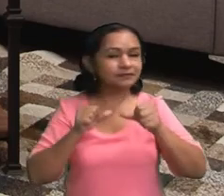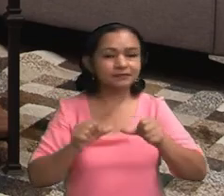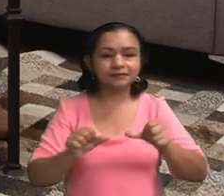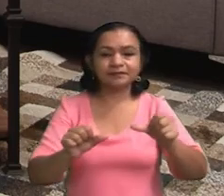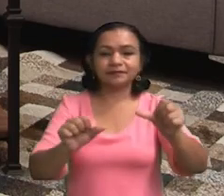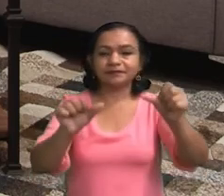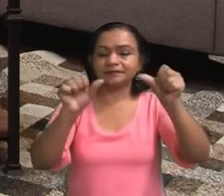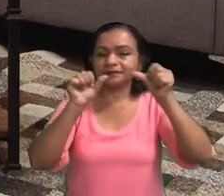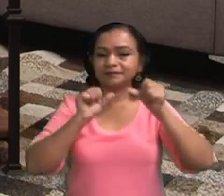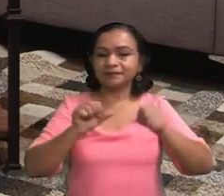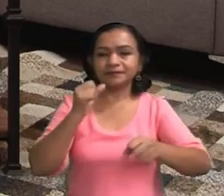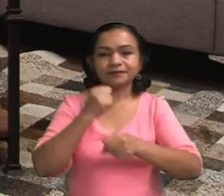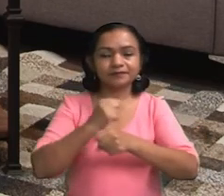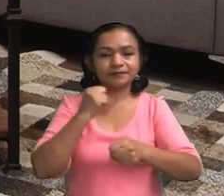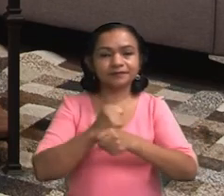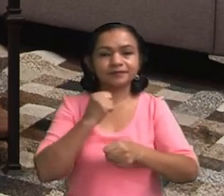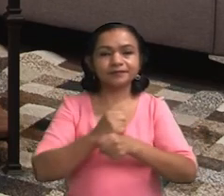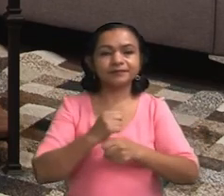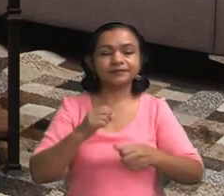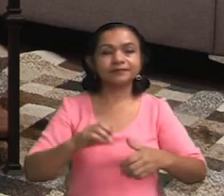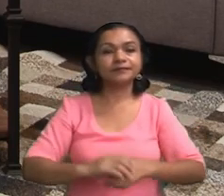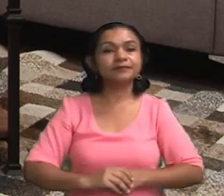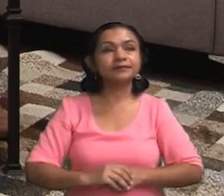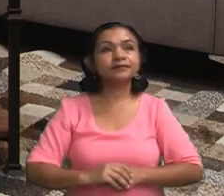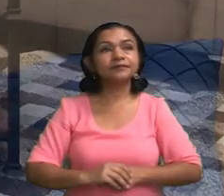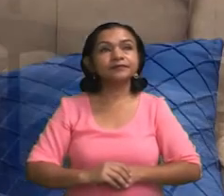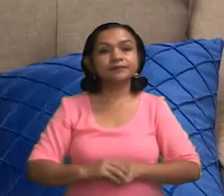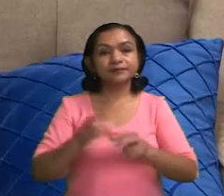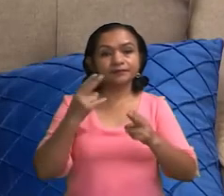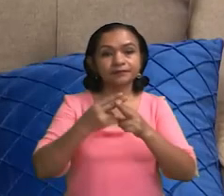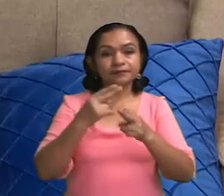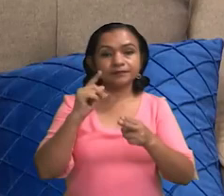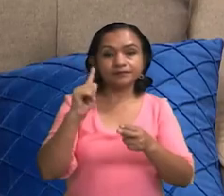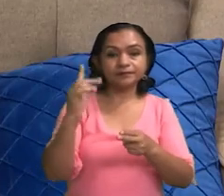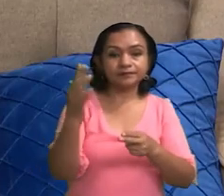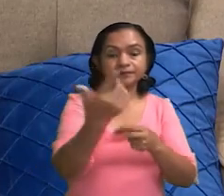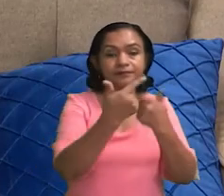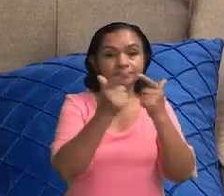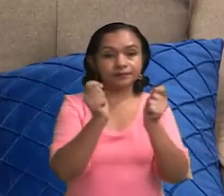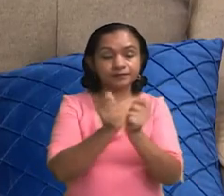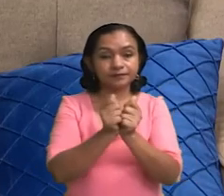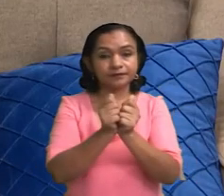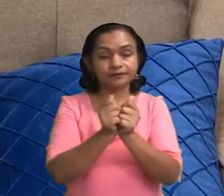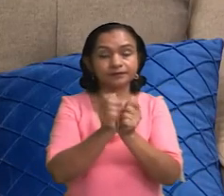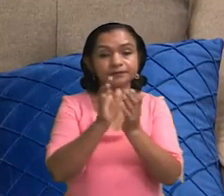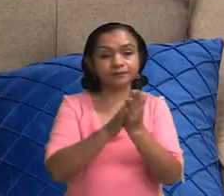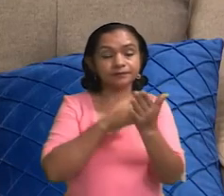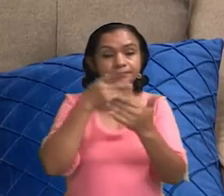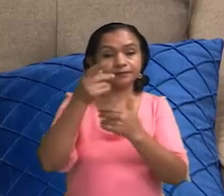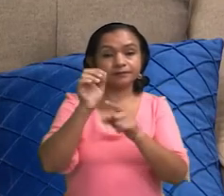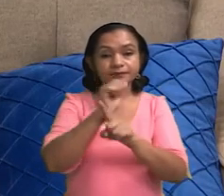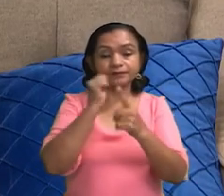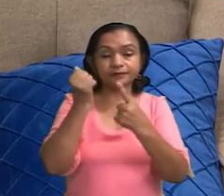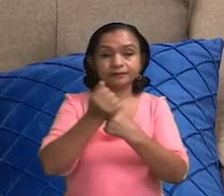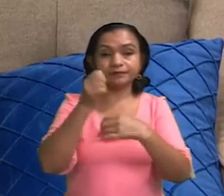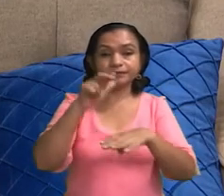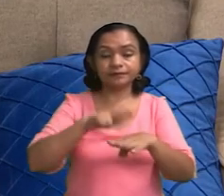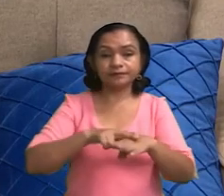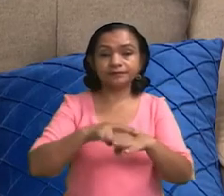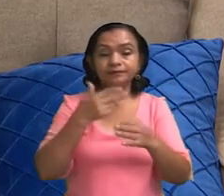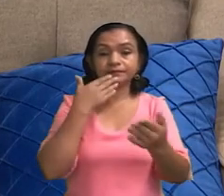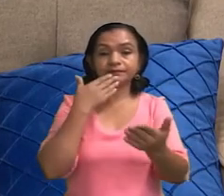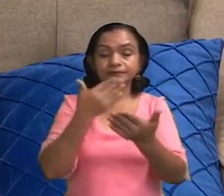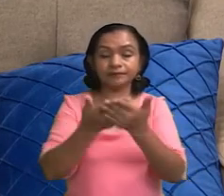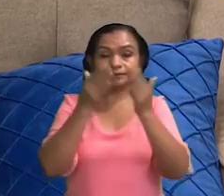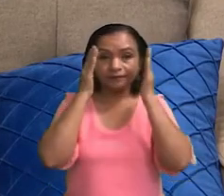no para de atender la producción. Así es. A nombre de todo el equipo que hace posible la transmisión de su programa desde el Parlamento, le agradecemos su